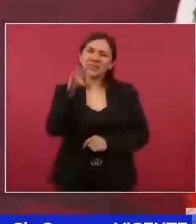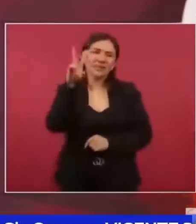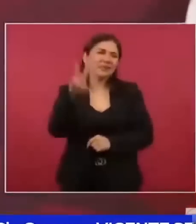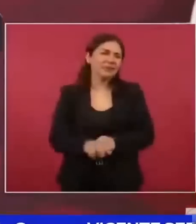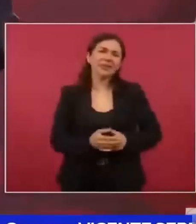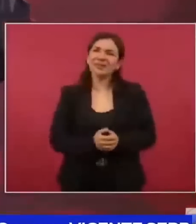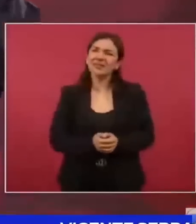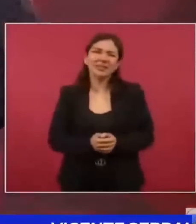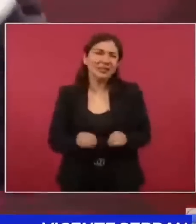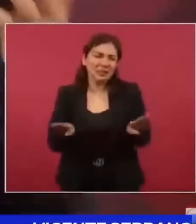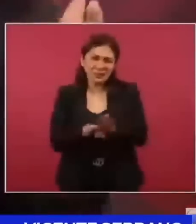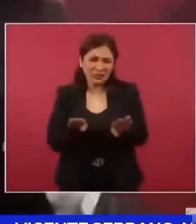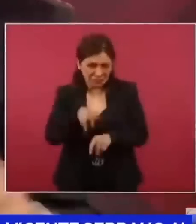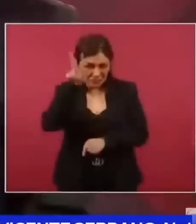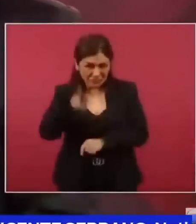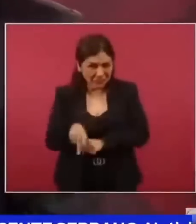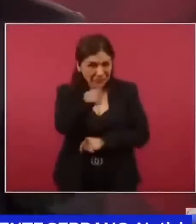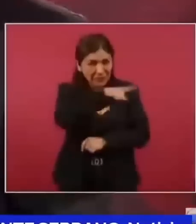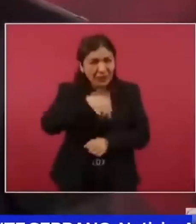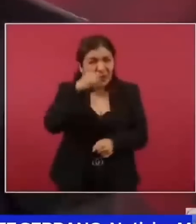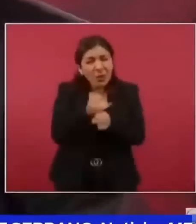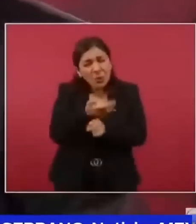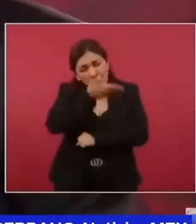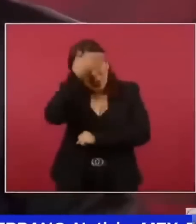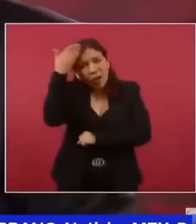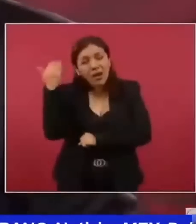el nivel de ingenuidad